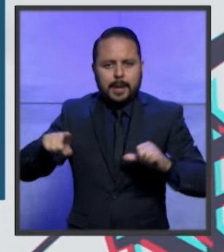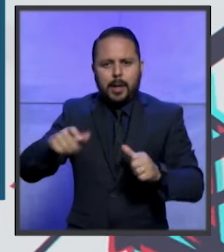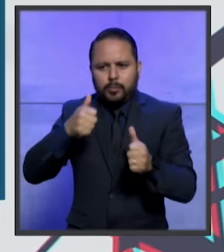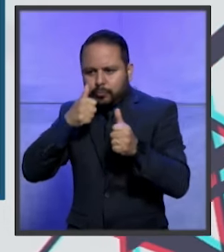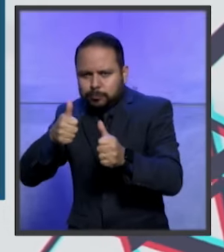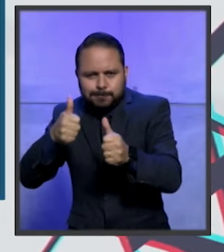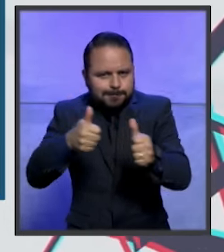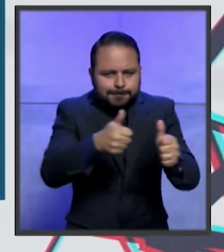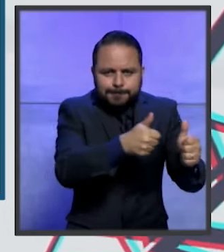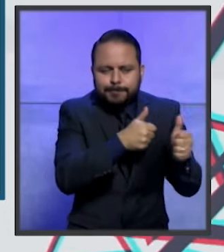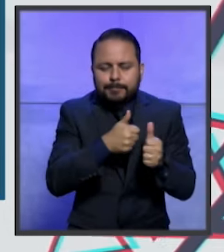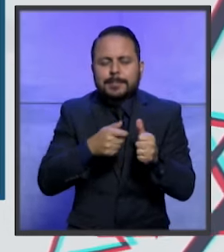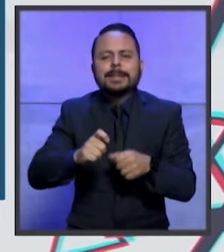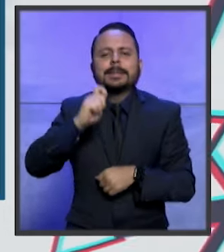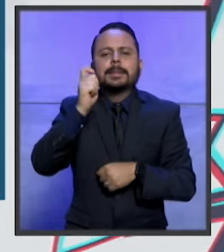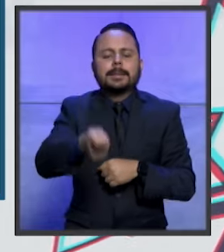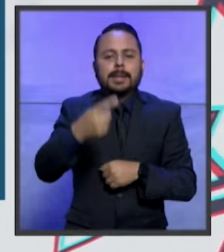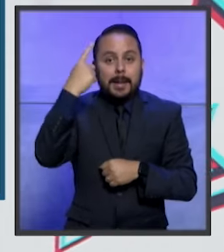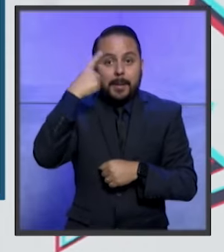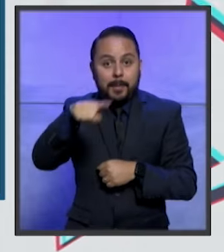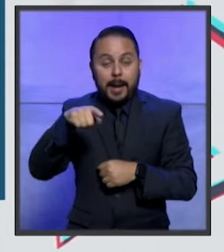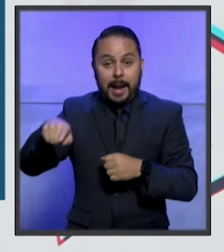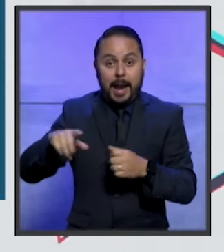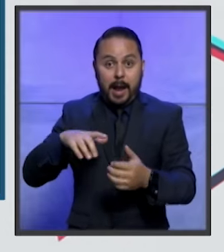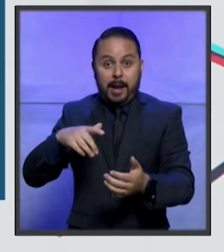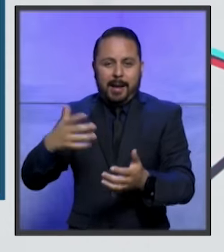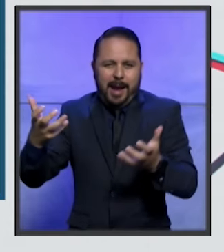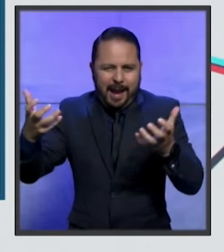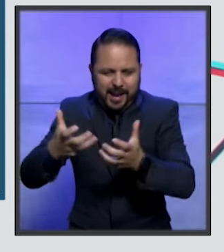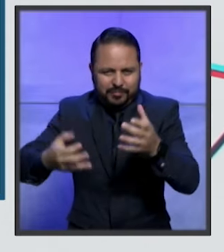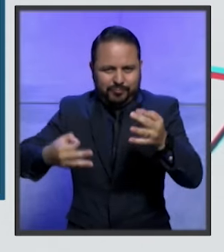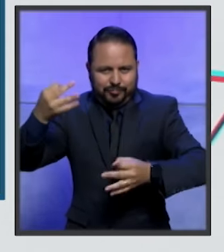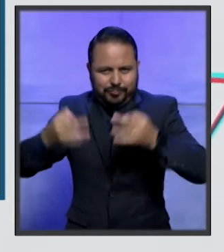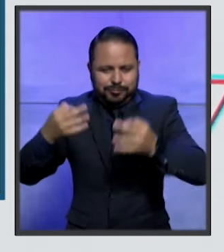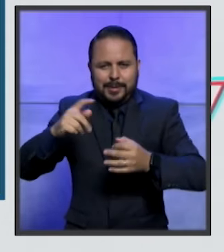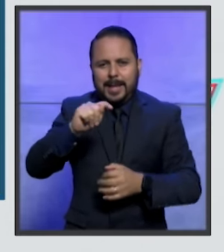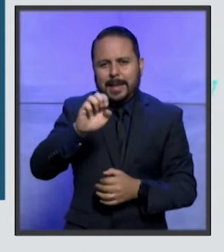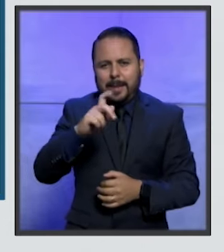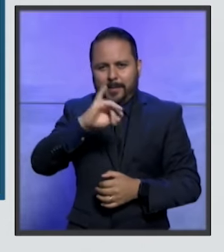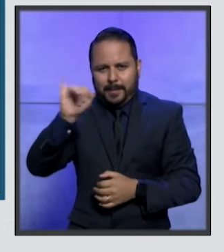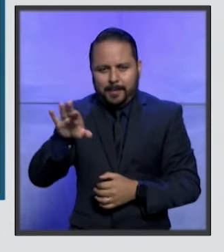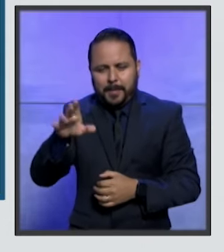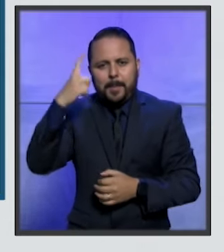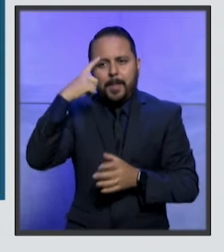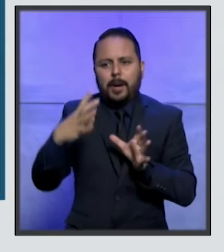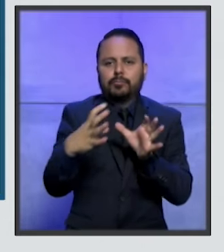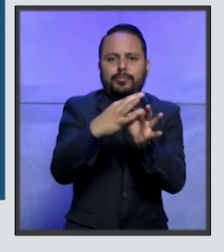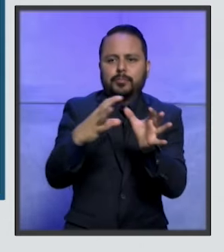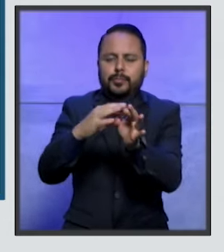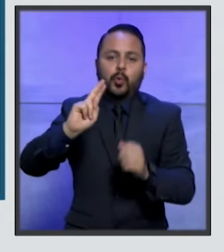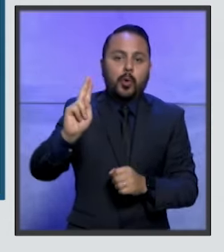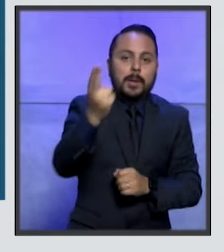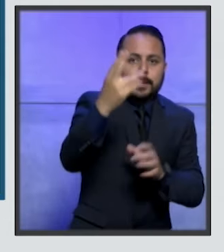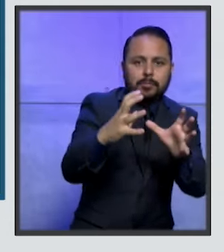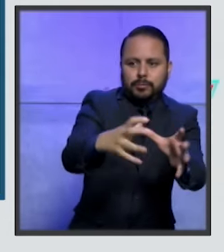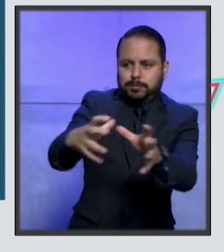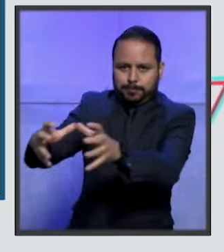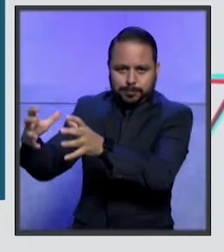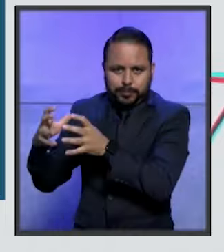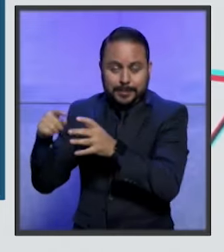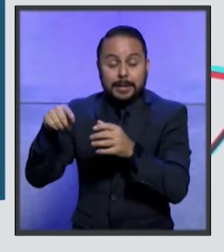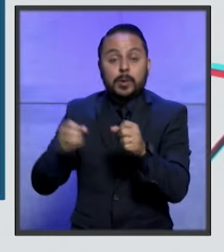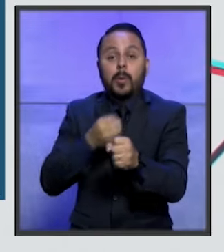denominada escuch torio la cual Busca acercar la labor jurisdiccional del tribunal electoral a las comunidades universitarias